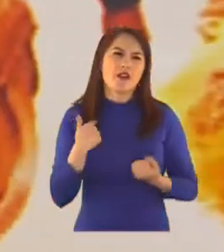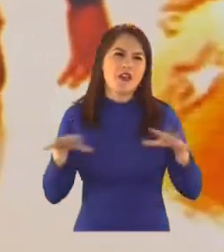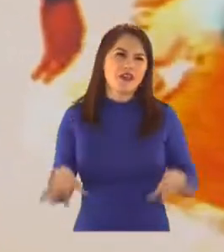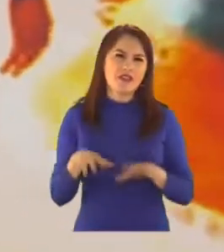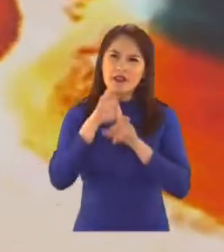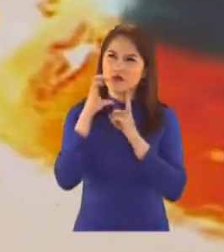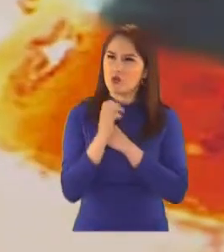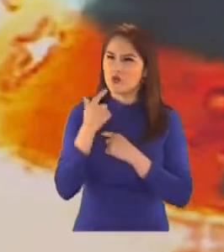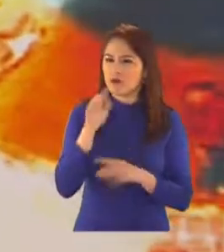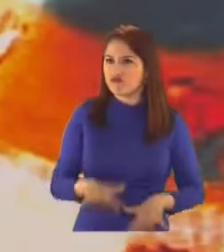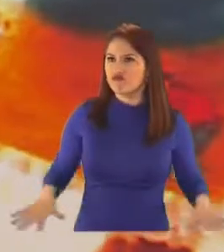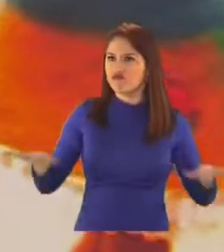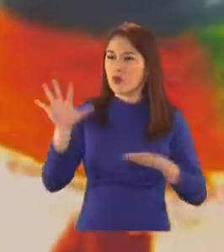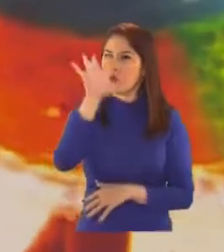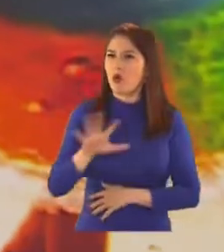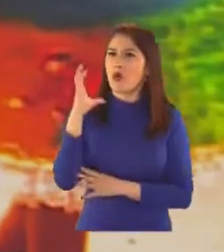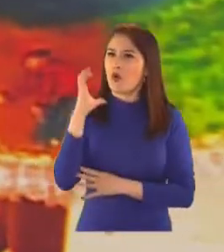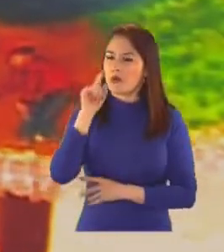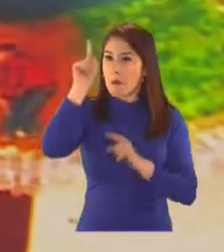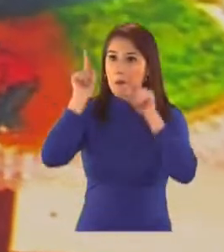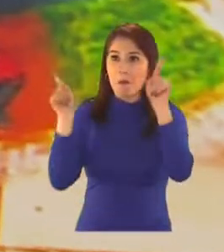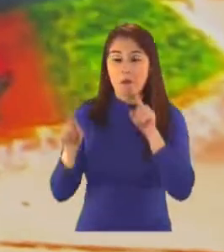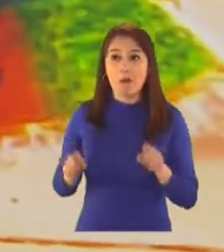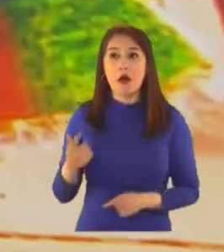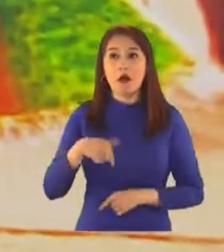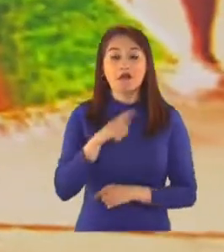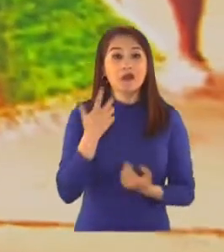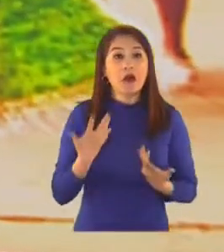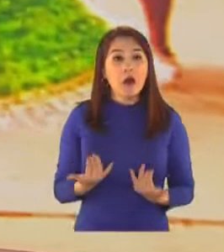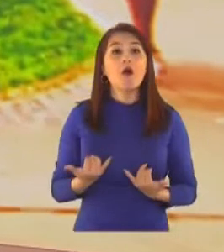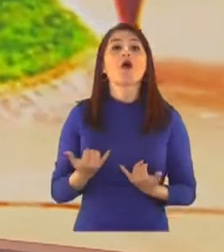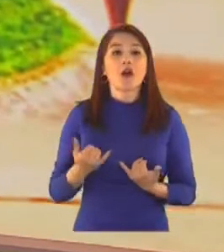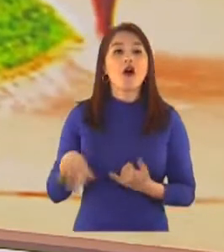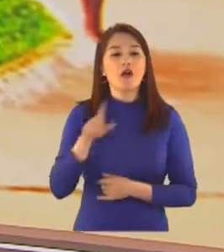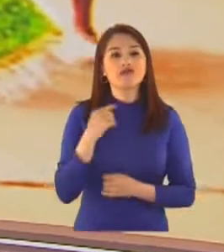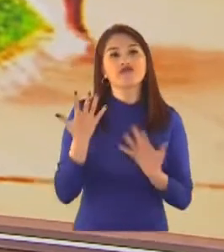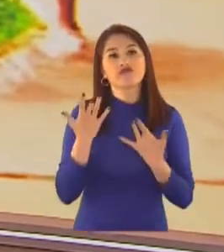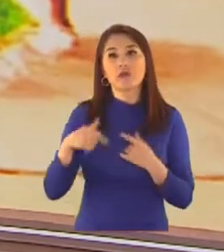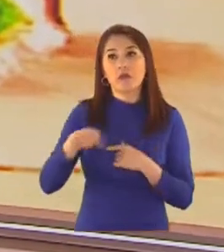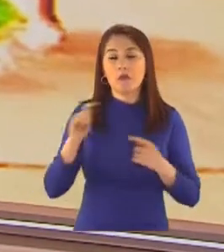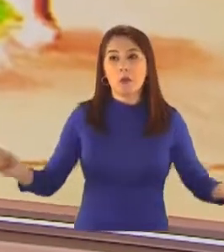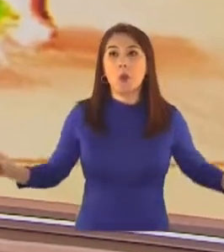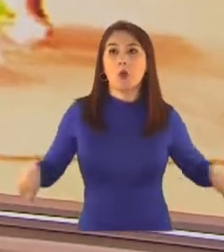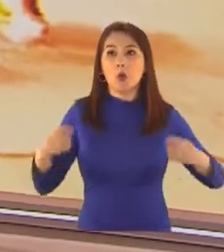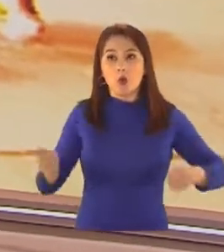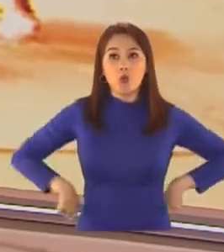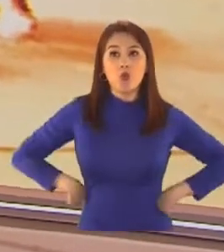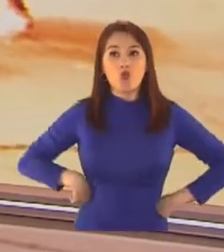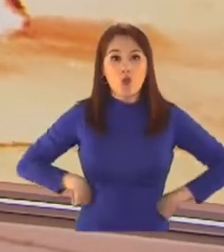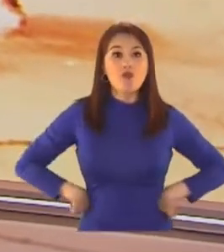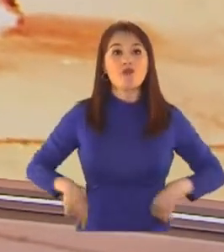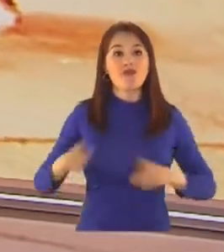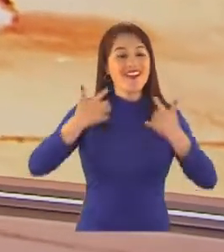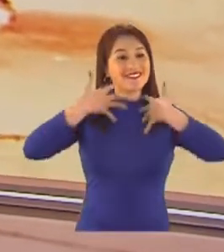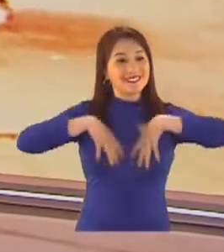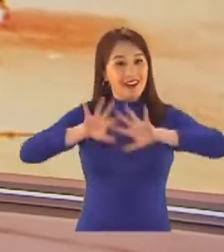a lo largo de nuestro país y vamos a hablar de algunas de ellas. Arrancamos con el Festival Nacional de la Cumbia. Al menos 10.000 personas asistieron al